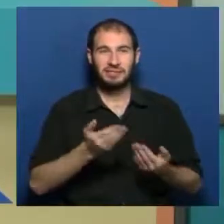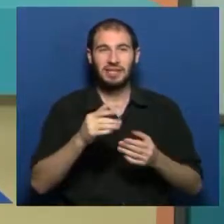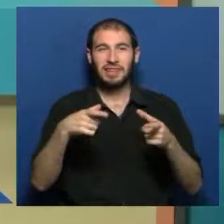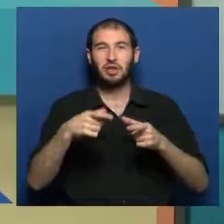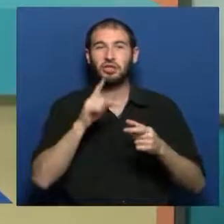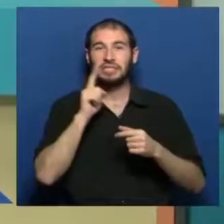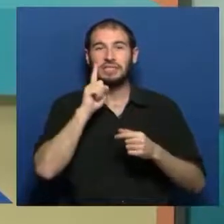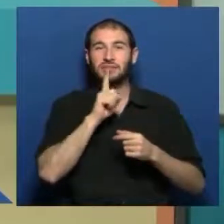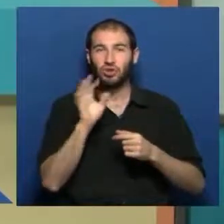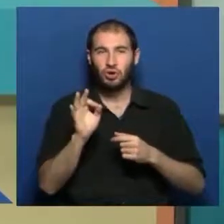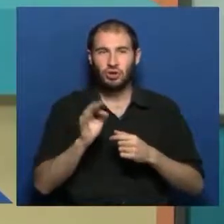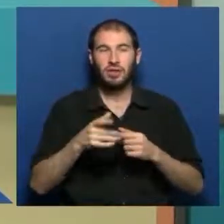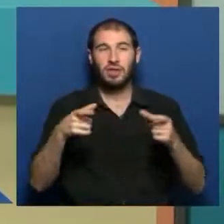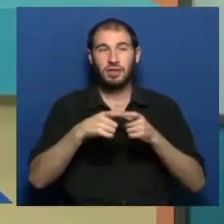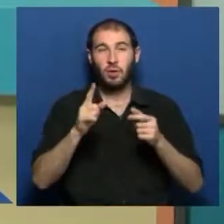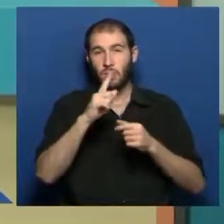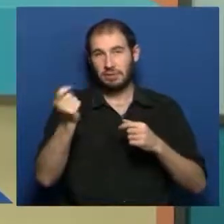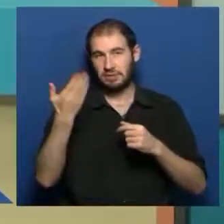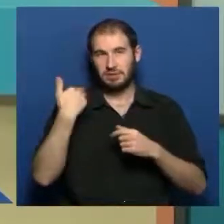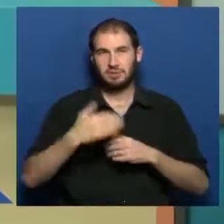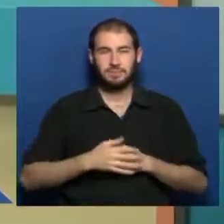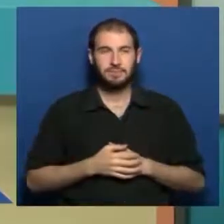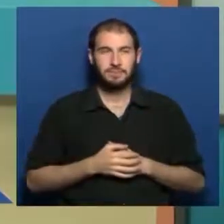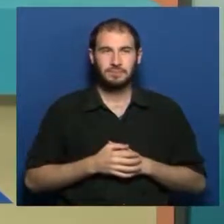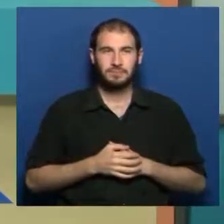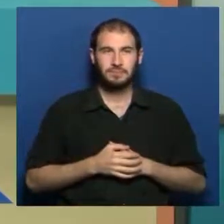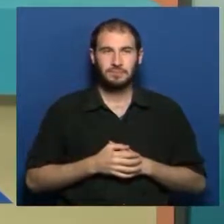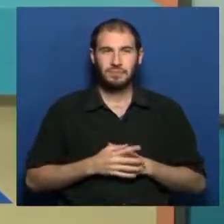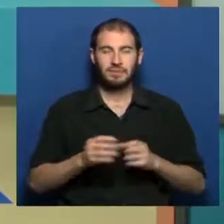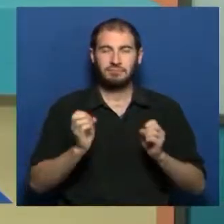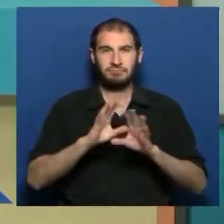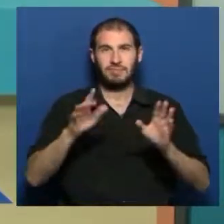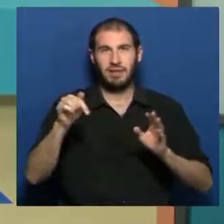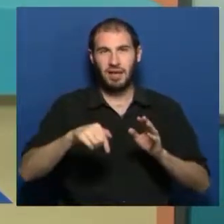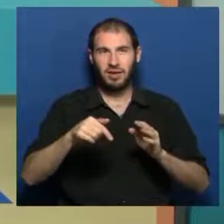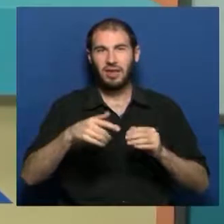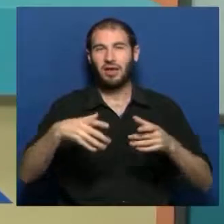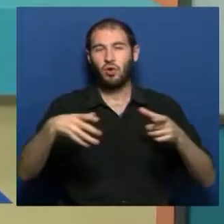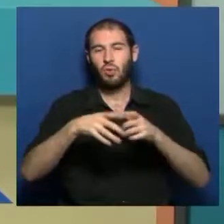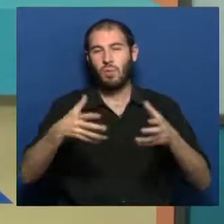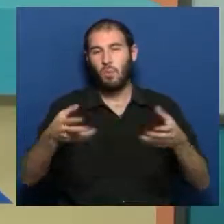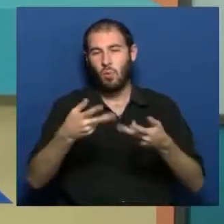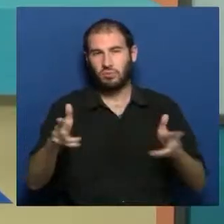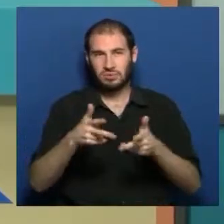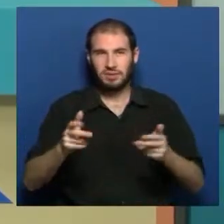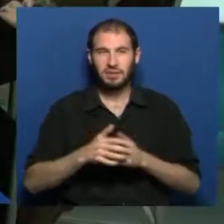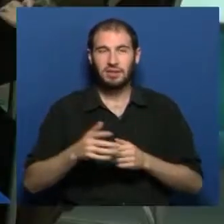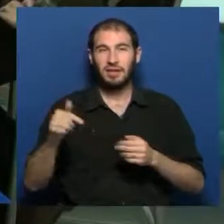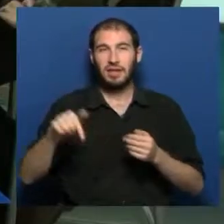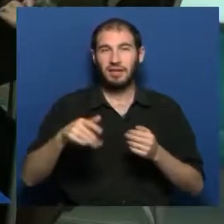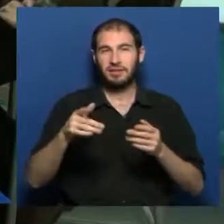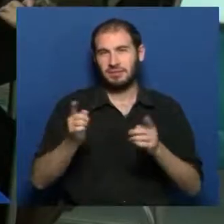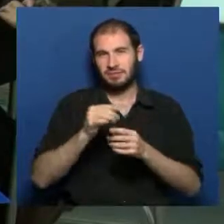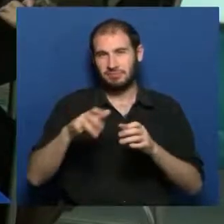Tito. Un disco que saqué hace un mes y de repente ahora se toca en banda y, bueno, se va... Toca los